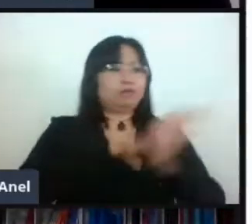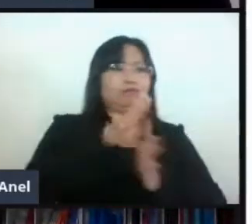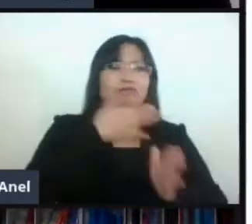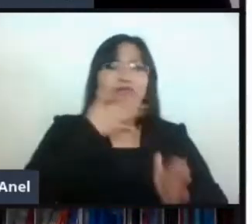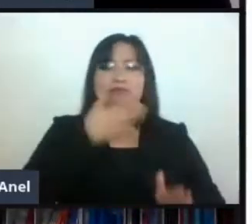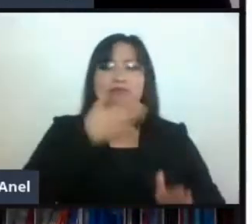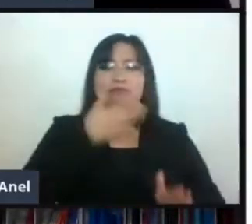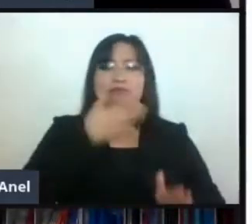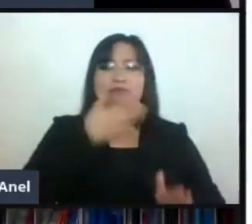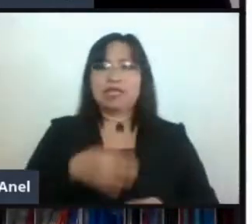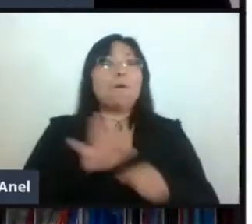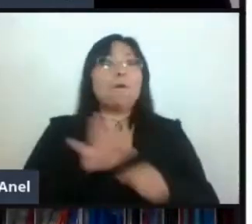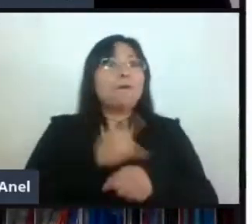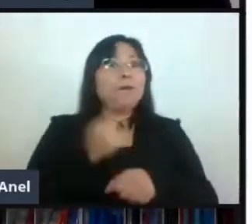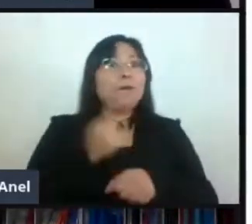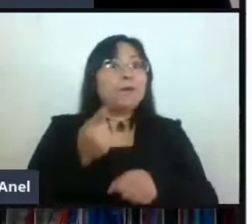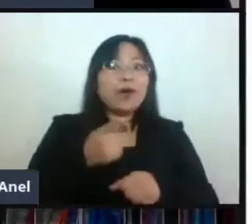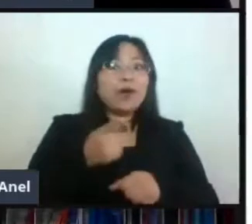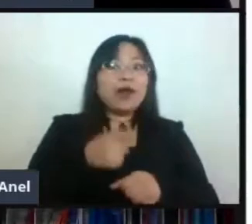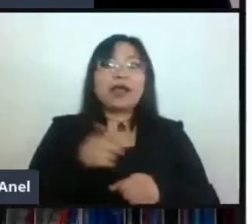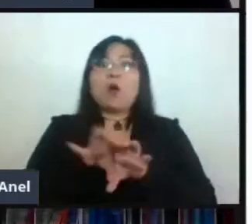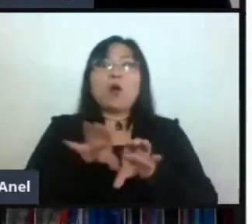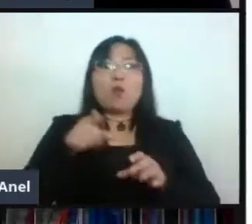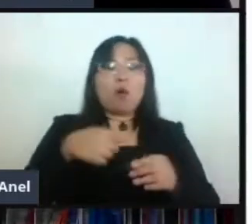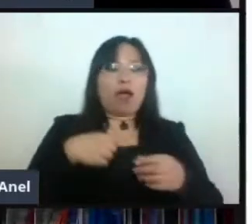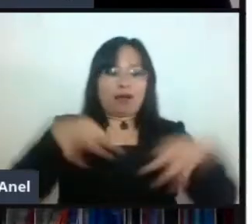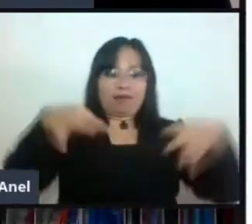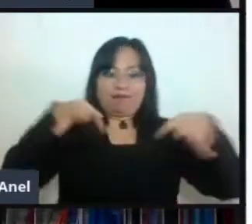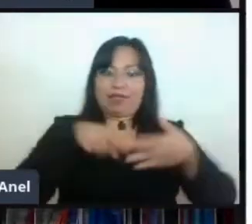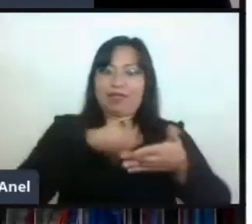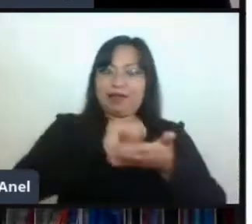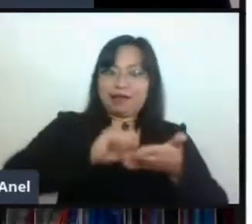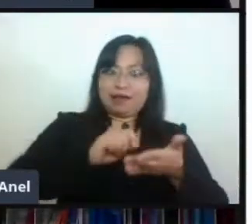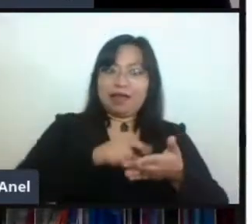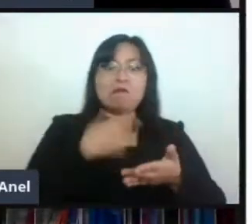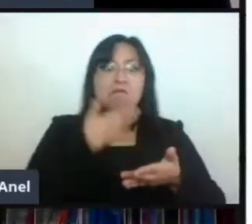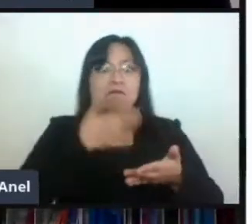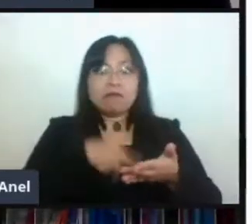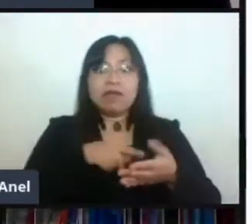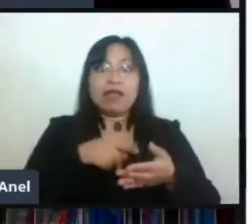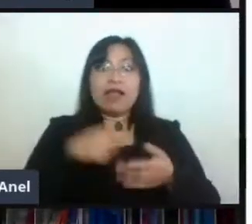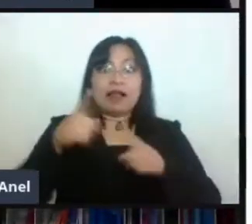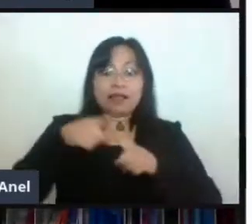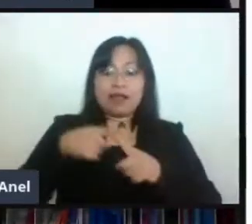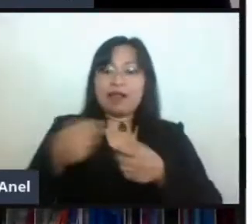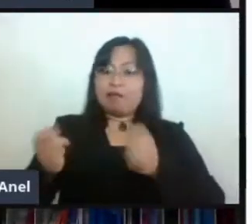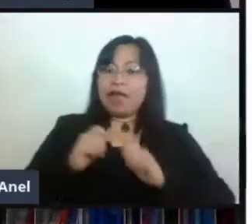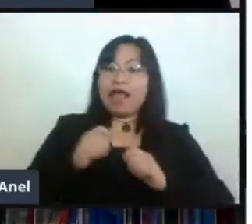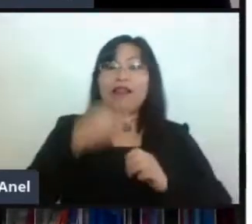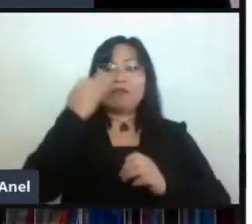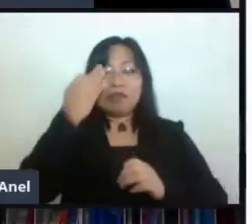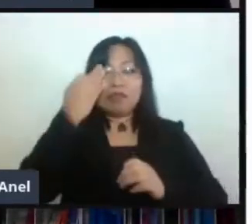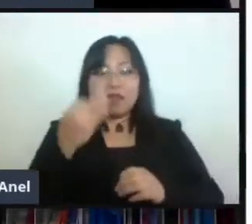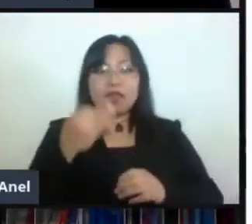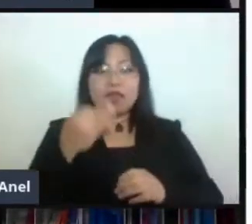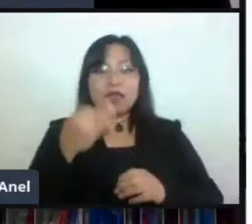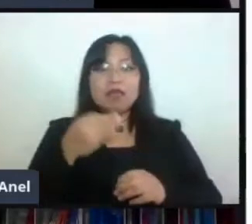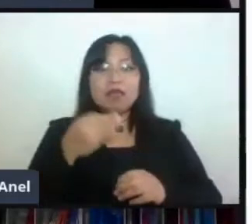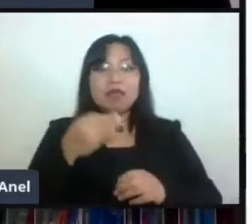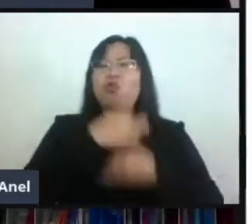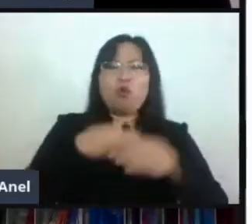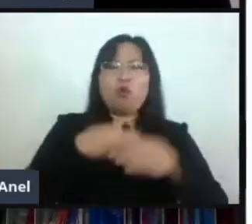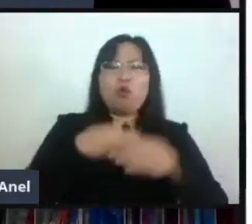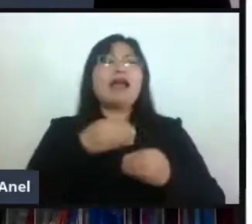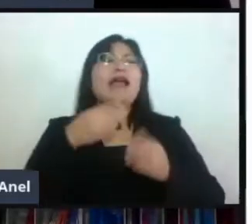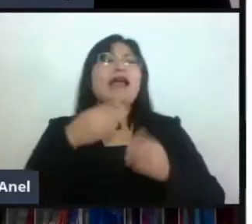sea significativo. Entonces, la señal es, me interesa tu trabajo, te tomaste la molestia de resolverlo, de realizarlo, así es